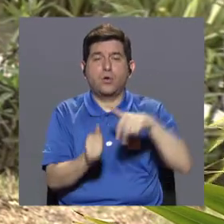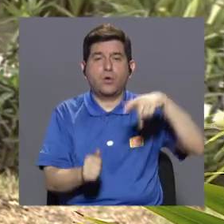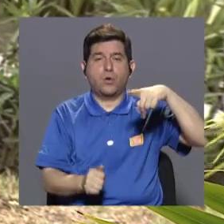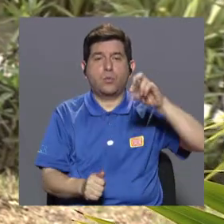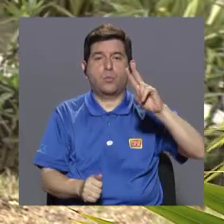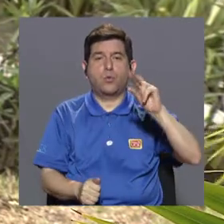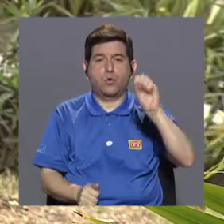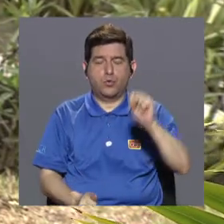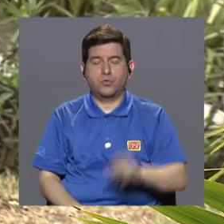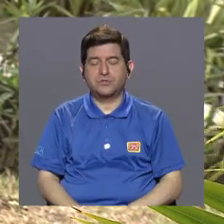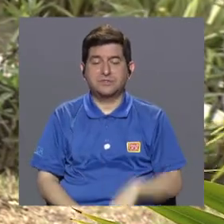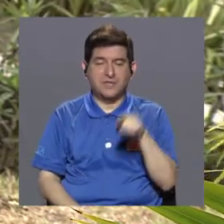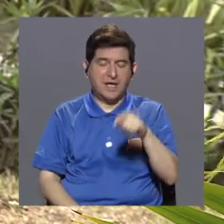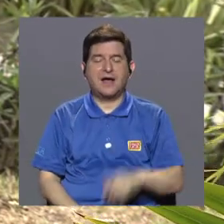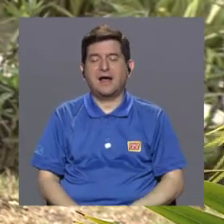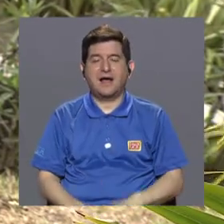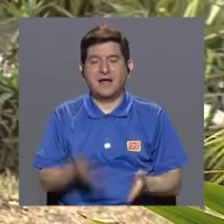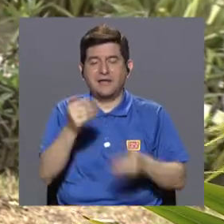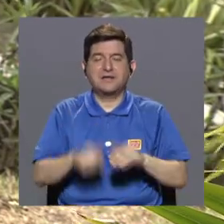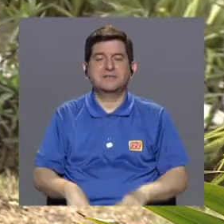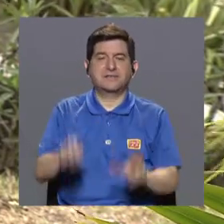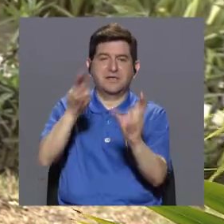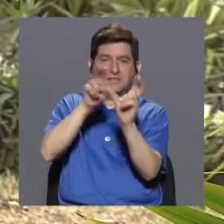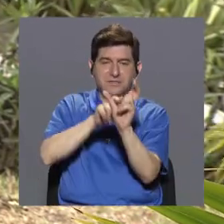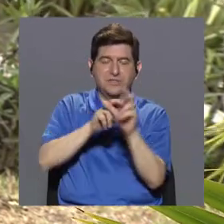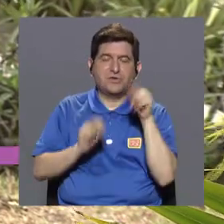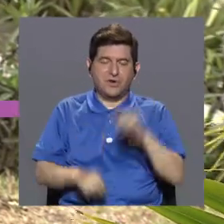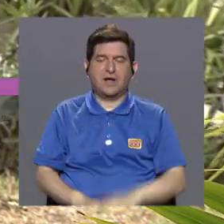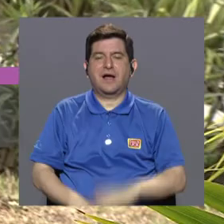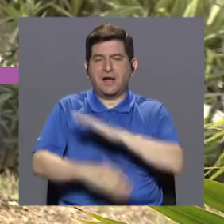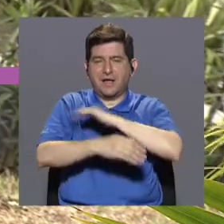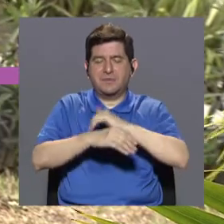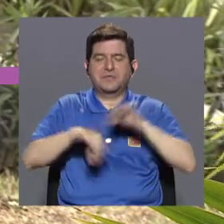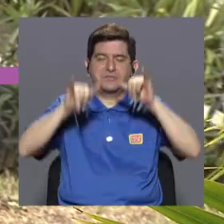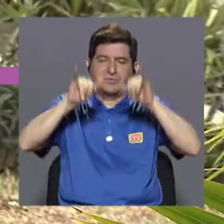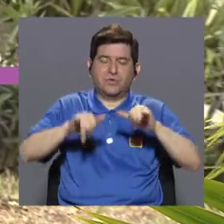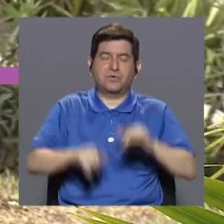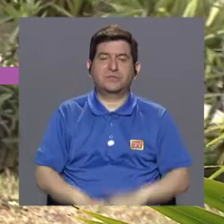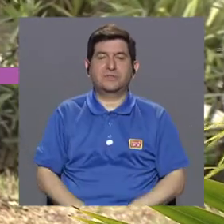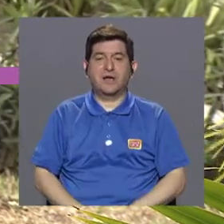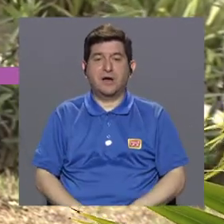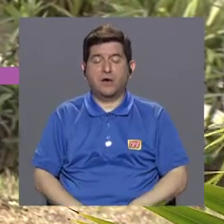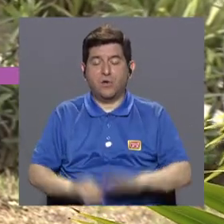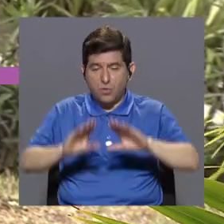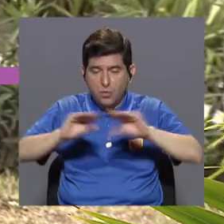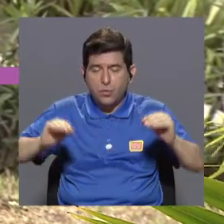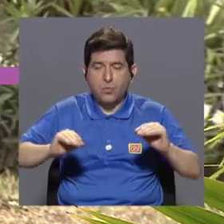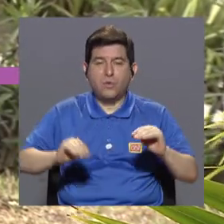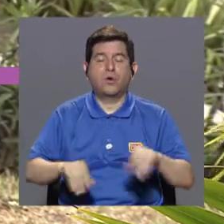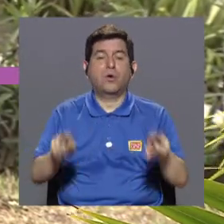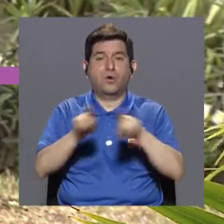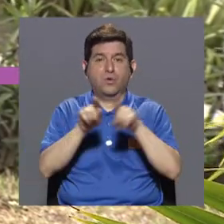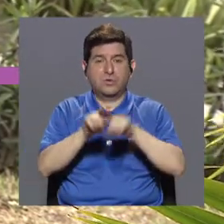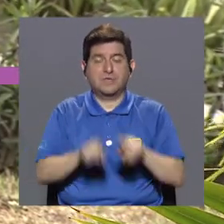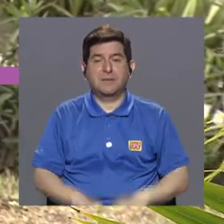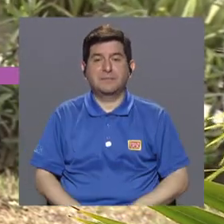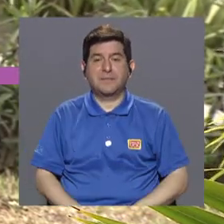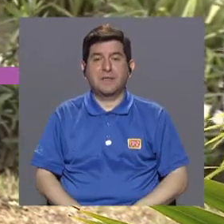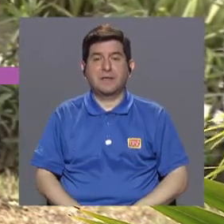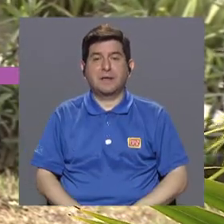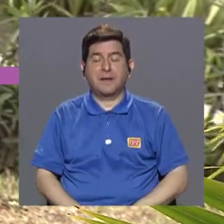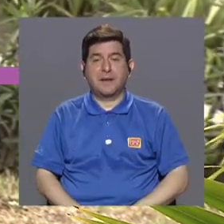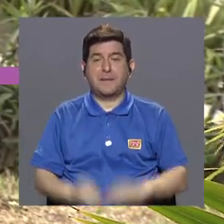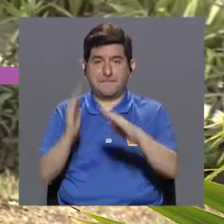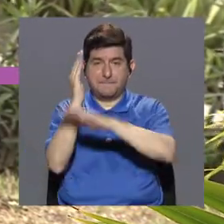la mascota se sube y se duerme, si hay alfombra, si hay piso de madera en las rendijitas. Eso primero, de